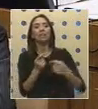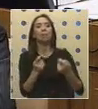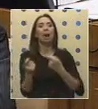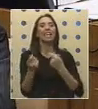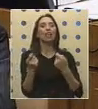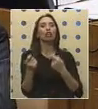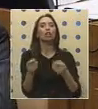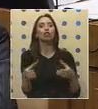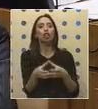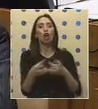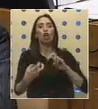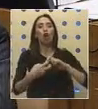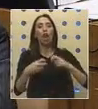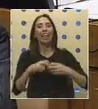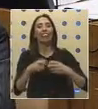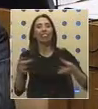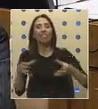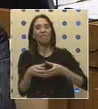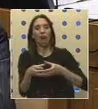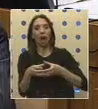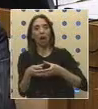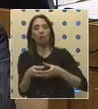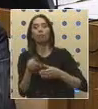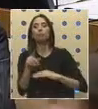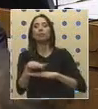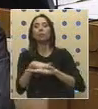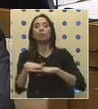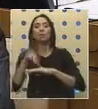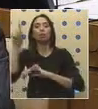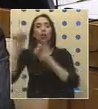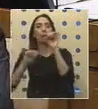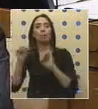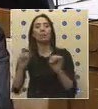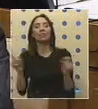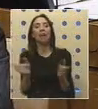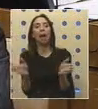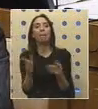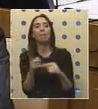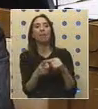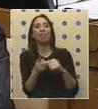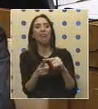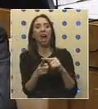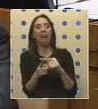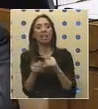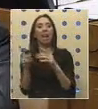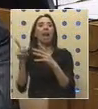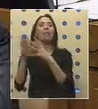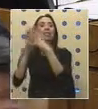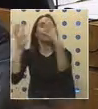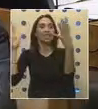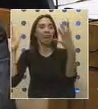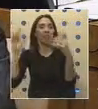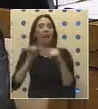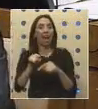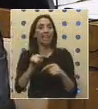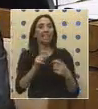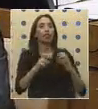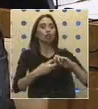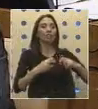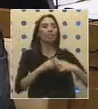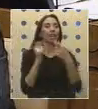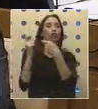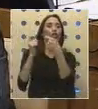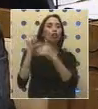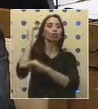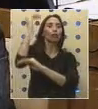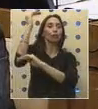negociación colectiva los tienen fundamentalmente las empresas medianas y grandes, que es donde se negocia en Chile. En tercer lugar, presidente,